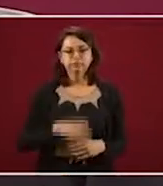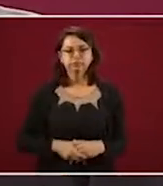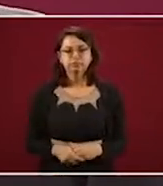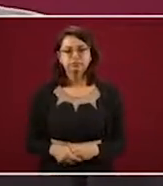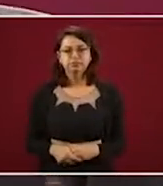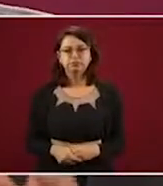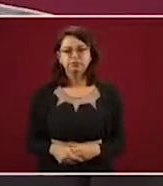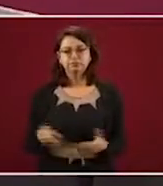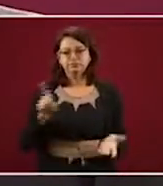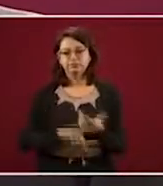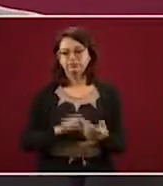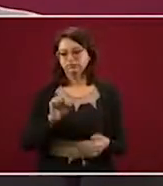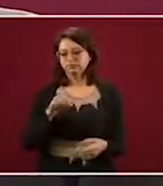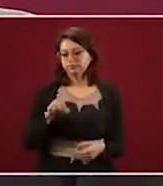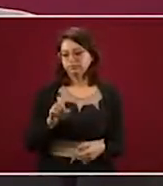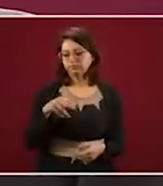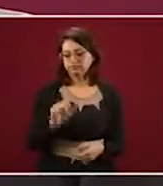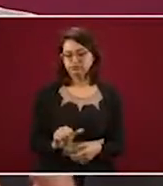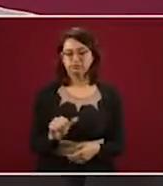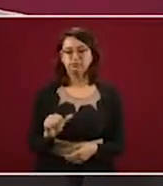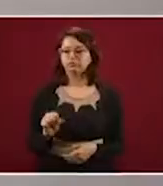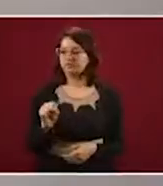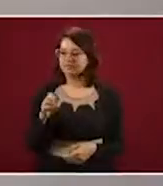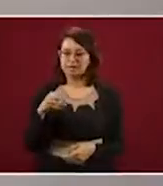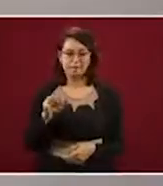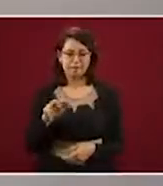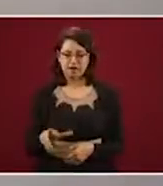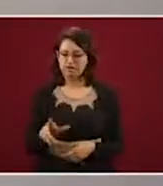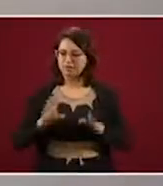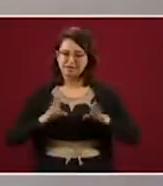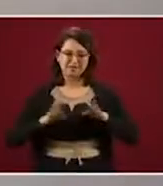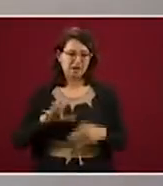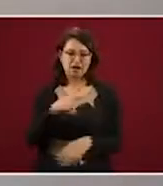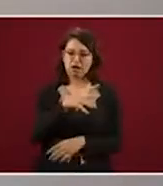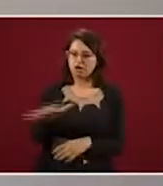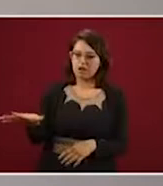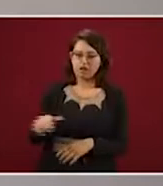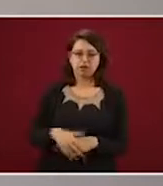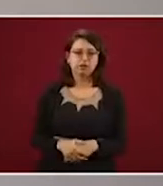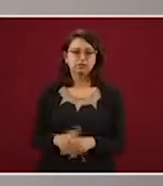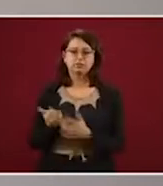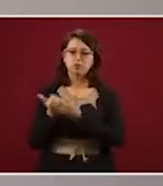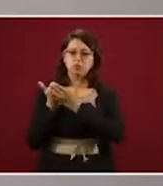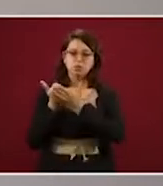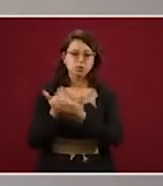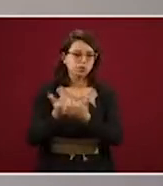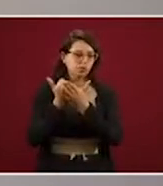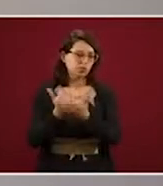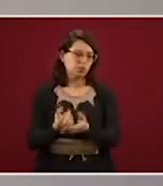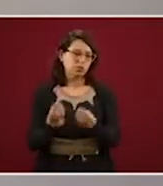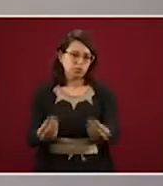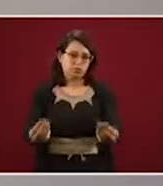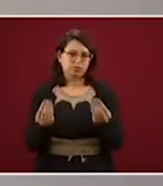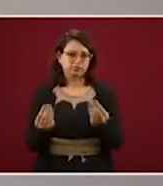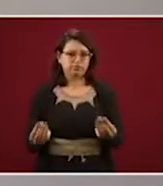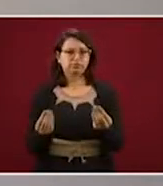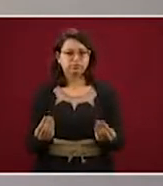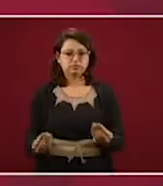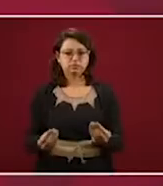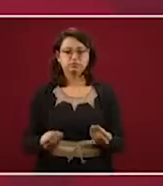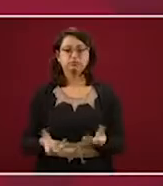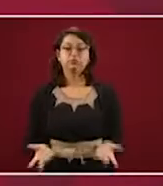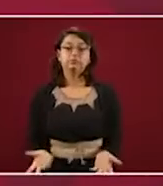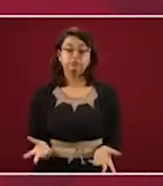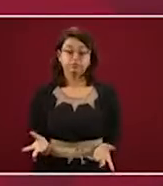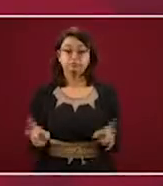La Secretaría de la Defensa, las Fuerzas Armadas en general. Y nos están ayudando mucho. Y vamos a estar